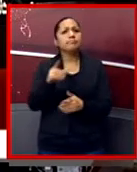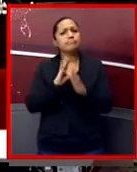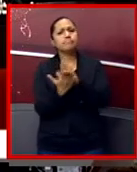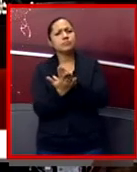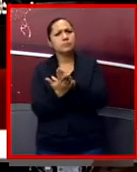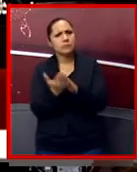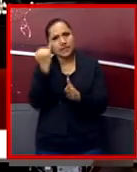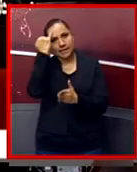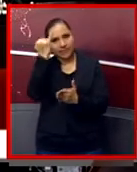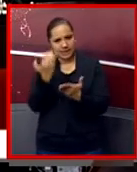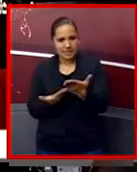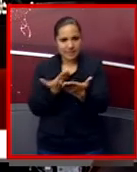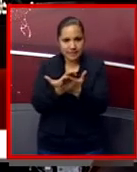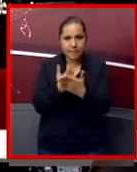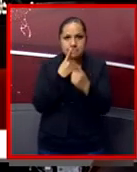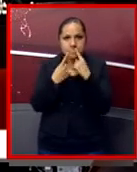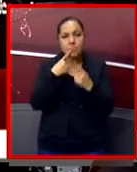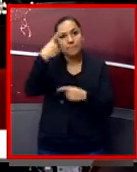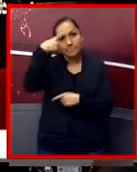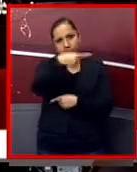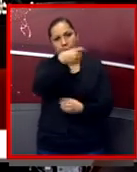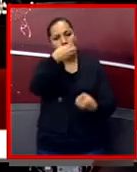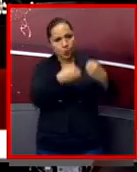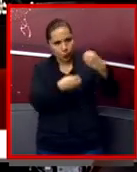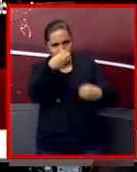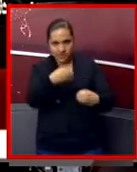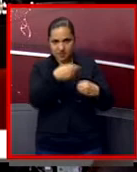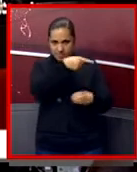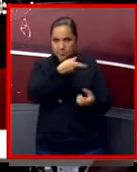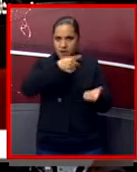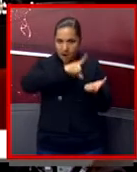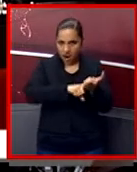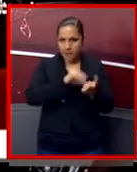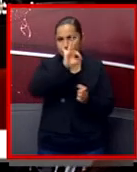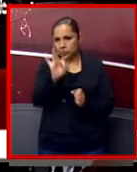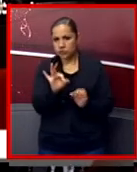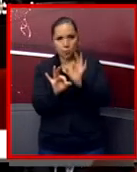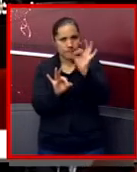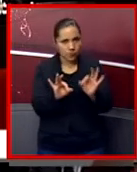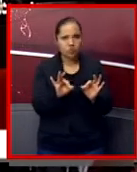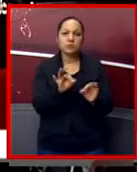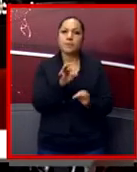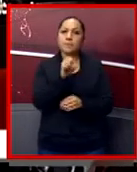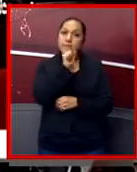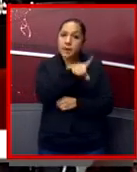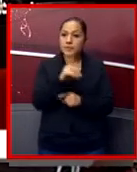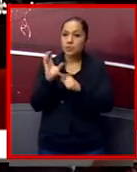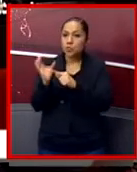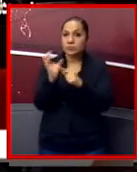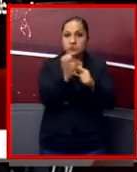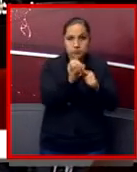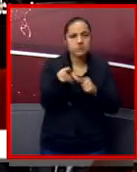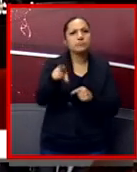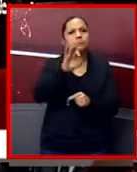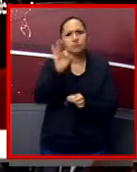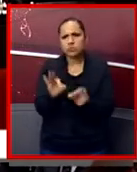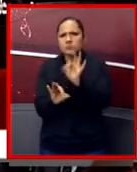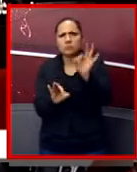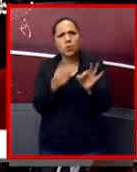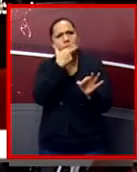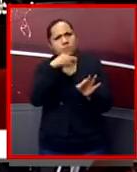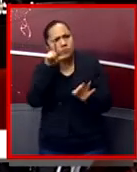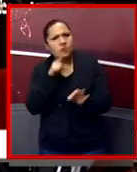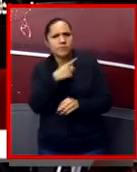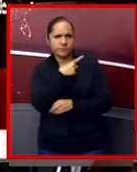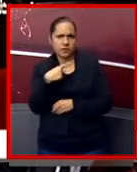relación con la paridad del Poder Judicial, en relación con la paridad de las comisiones ordinarias desde este recinto y también